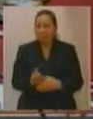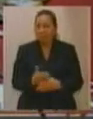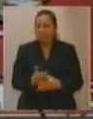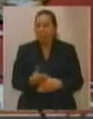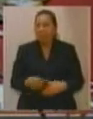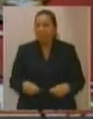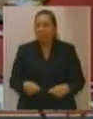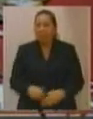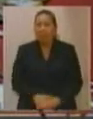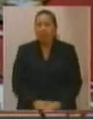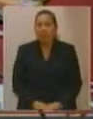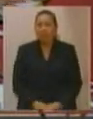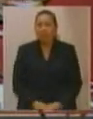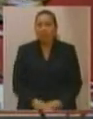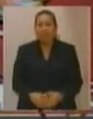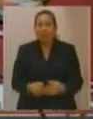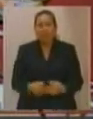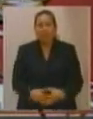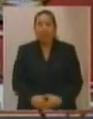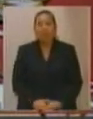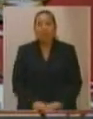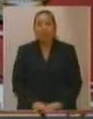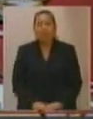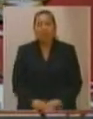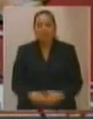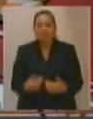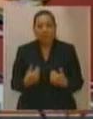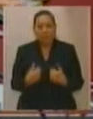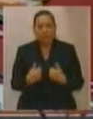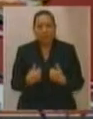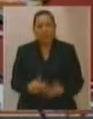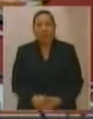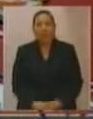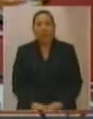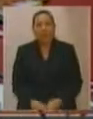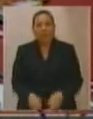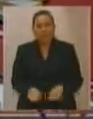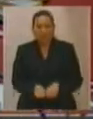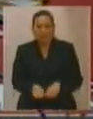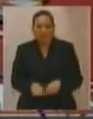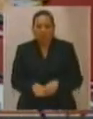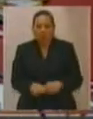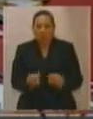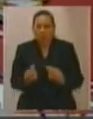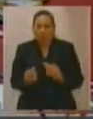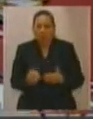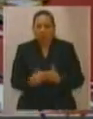comparten gastos y es justo que tengan también